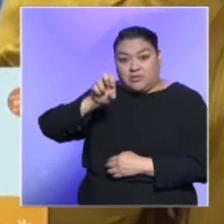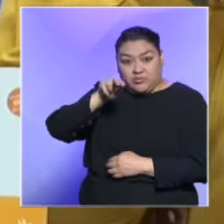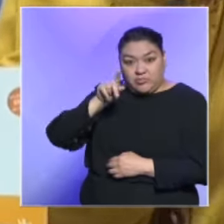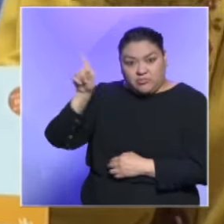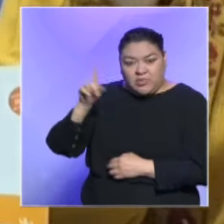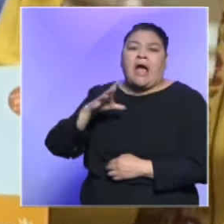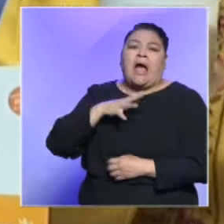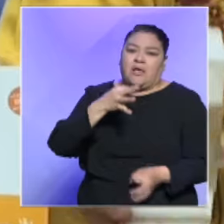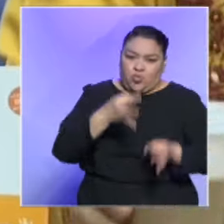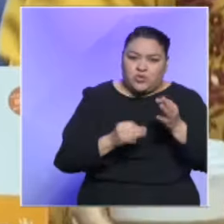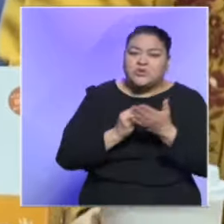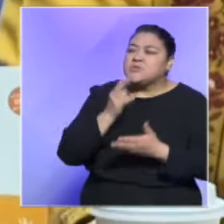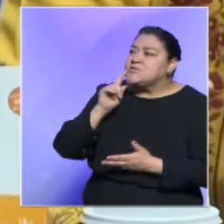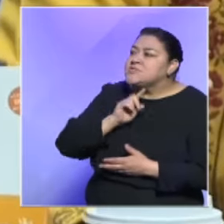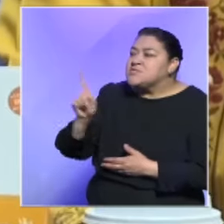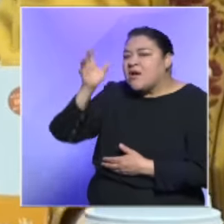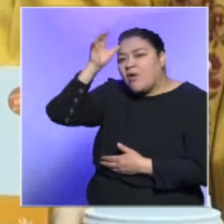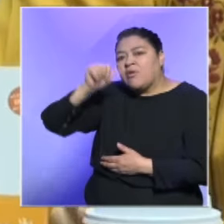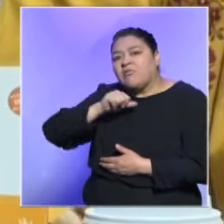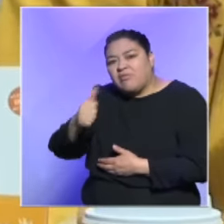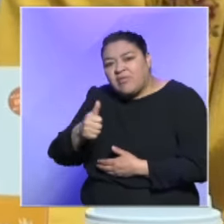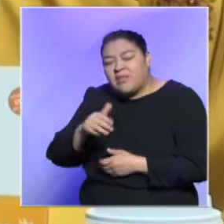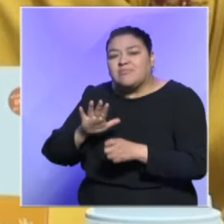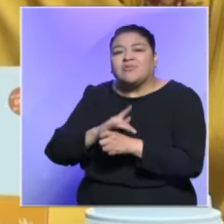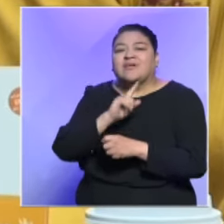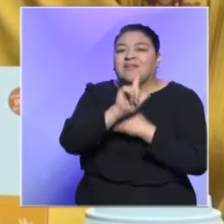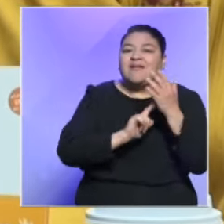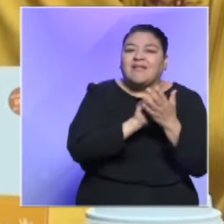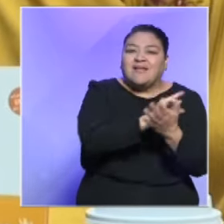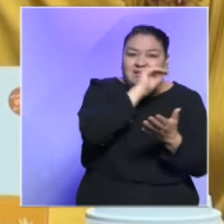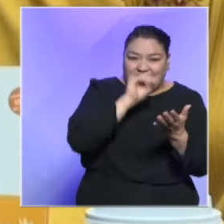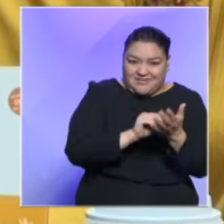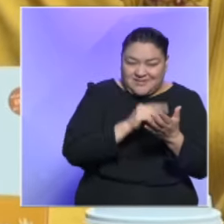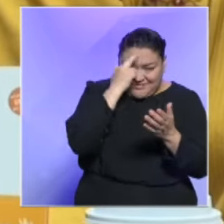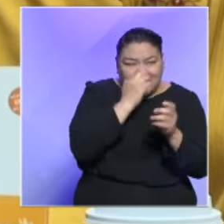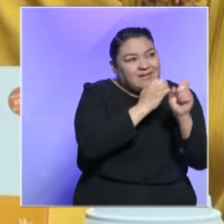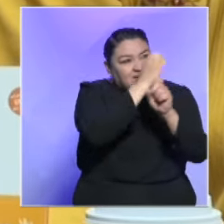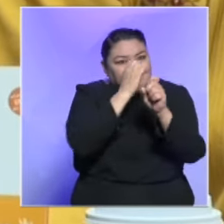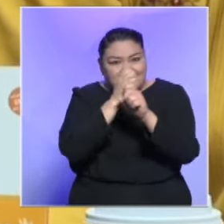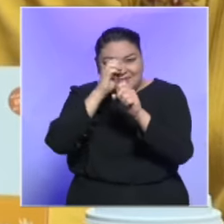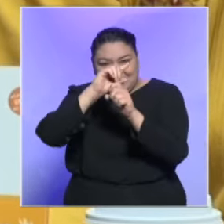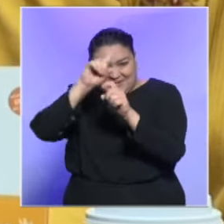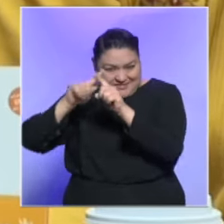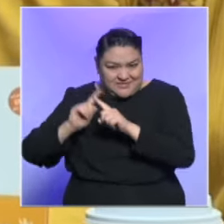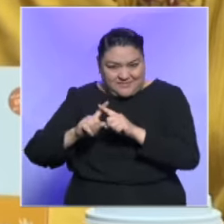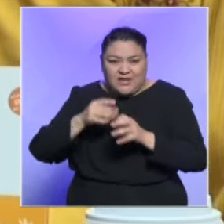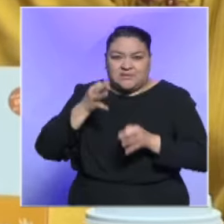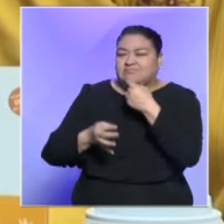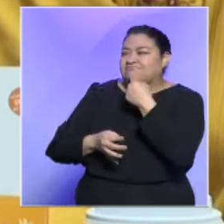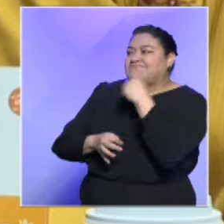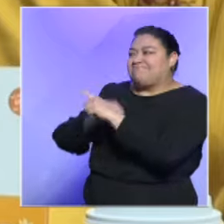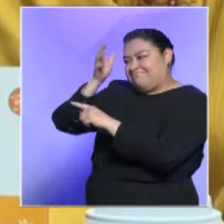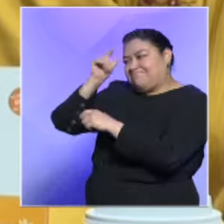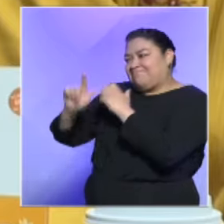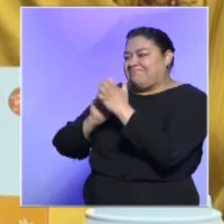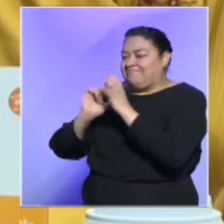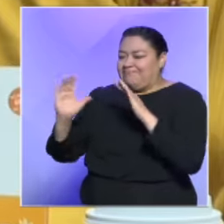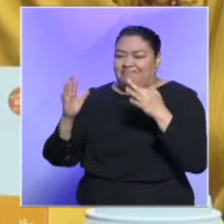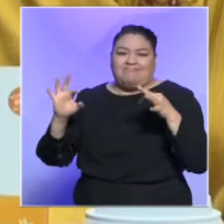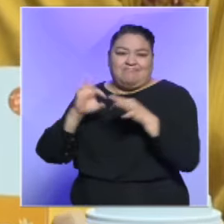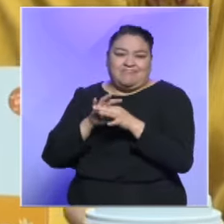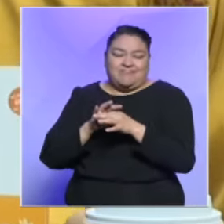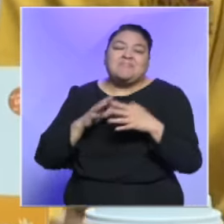de inconstitucionalidad después de que se legisló en diversas entidades federativas. Pero obviamente los partidos